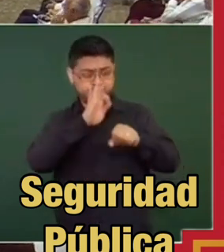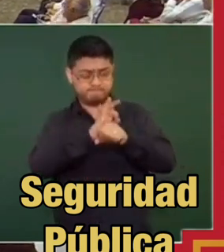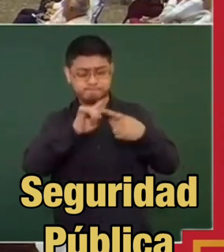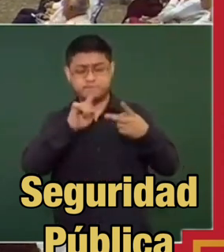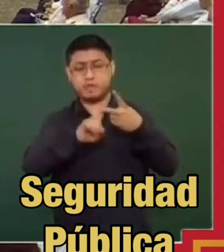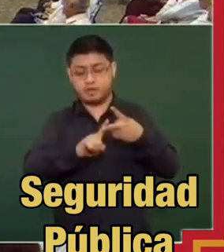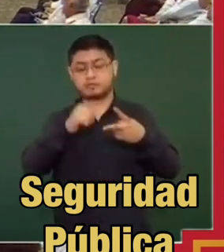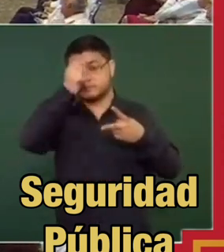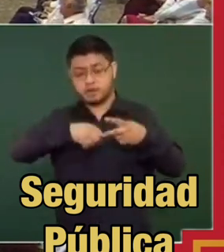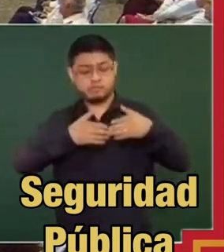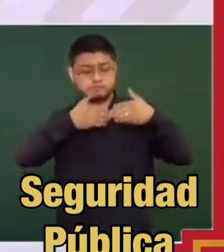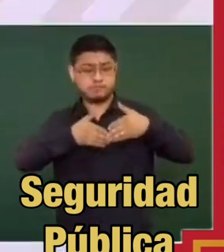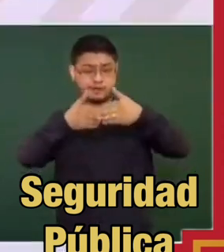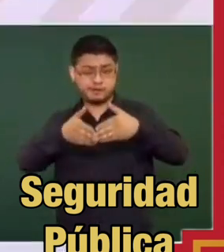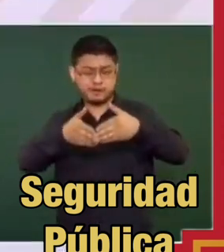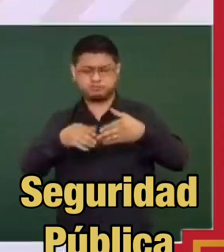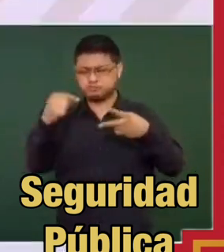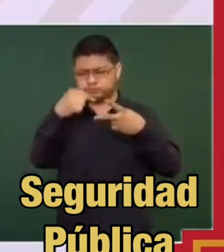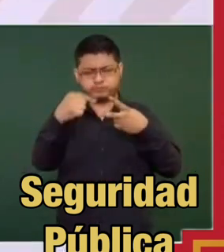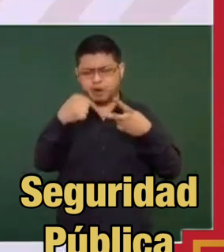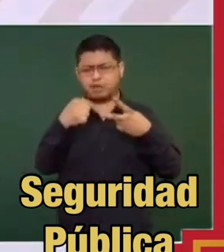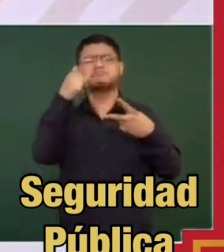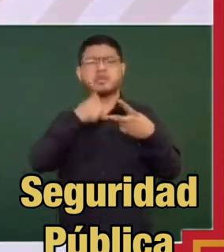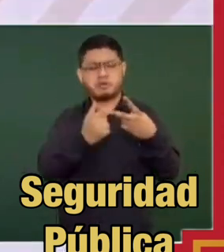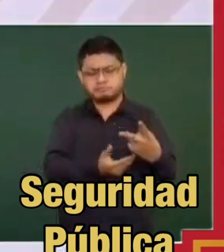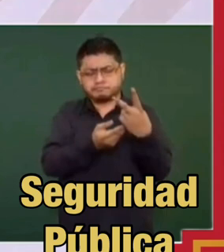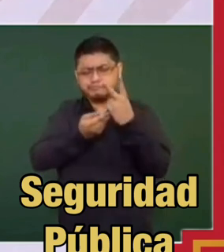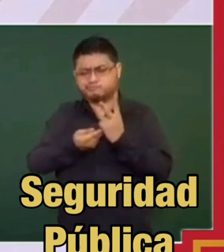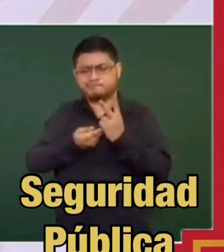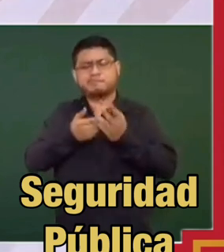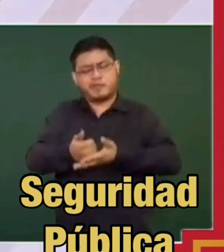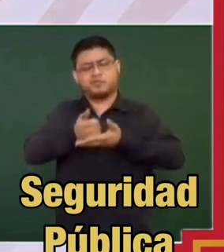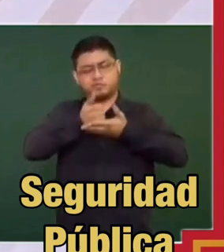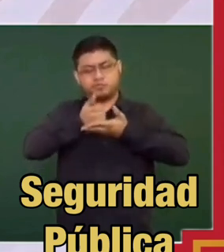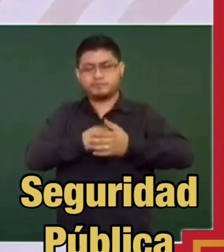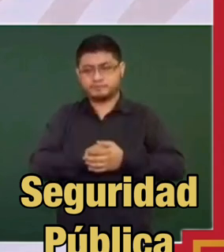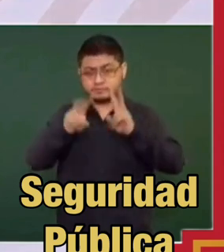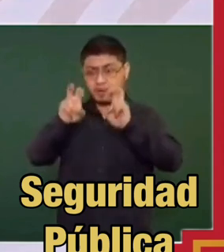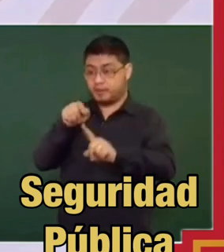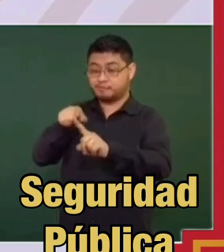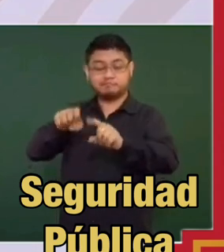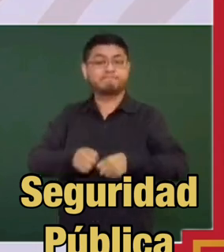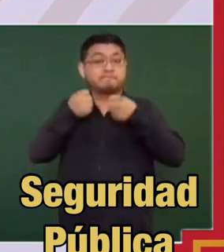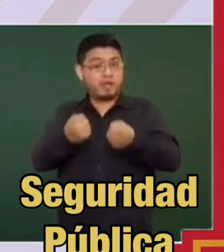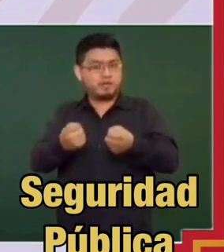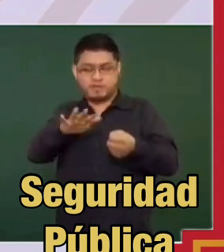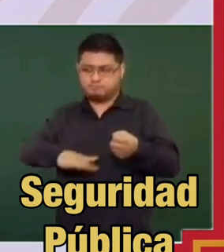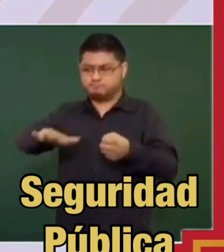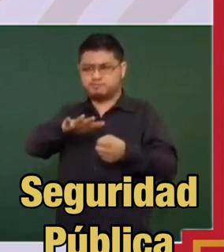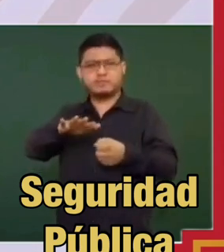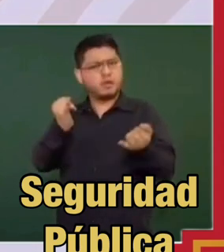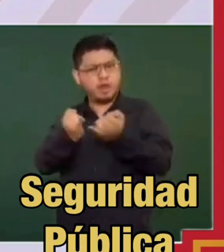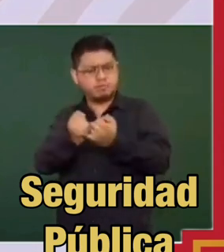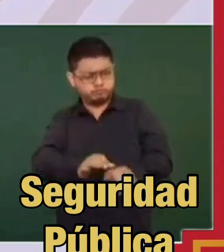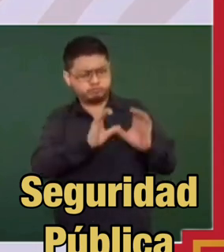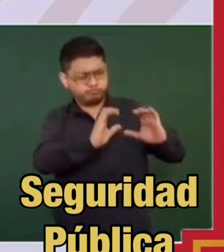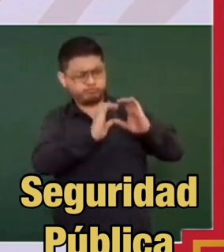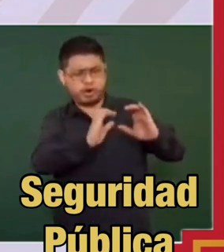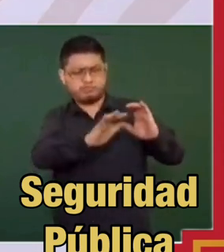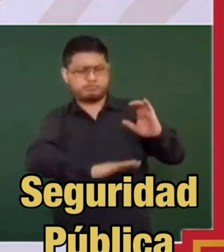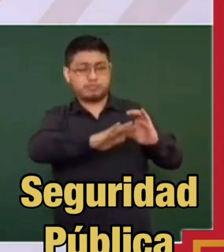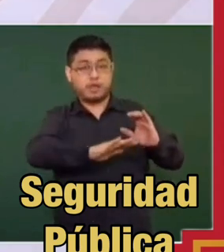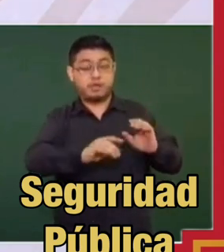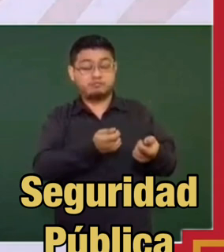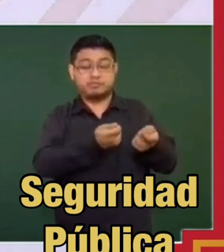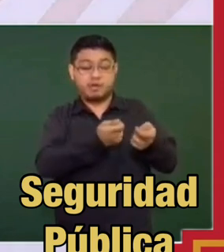y la Secretaría de Marina han sido nuestros grandes apoyos, no solo en materia de seguridad pública, sino también en labores de protección civil, control